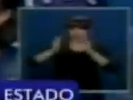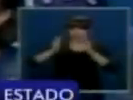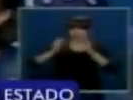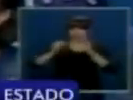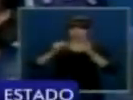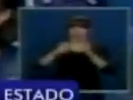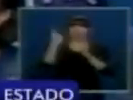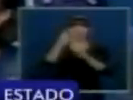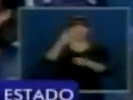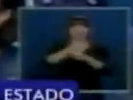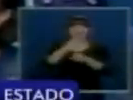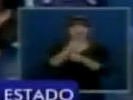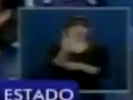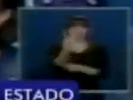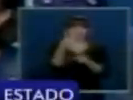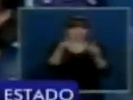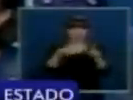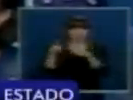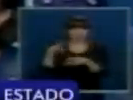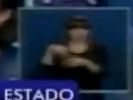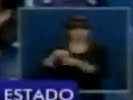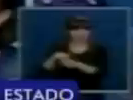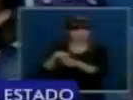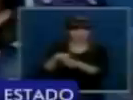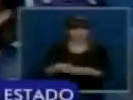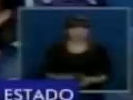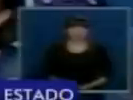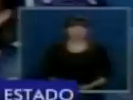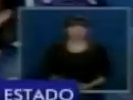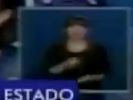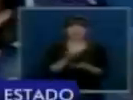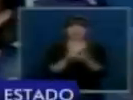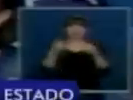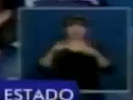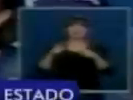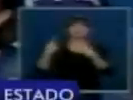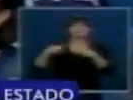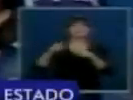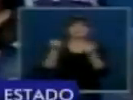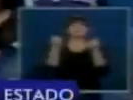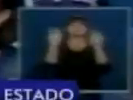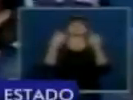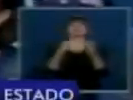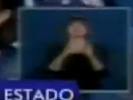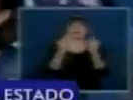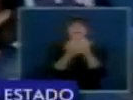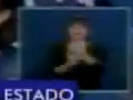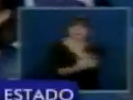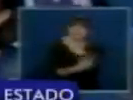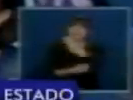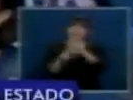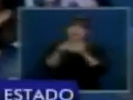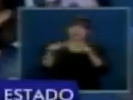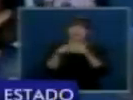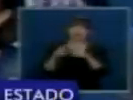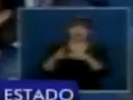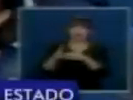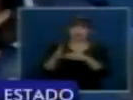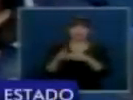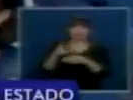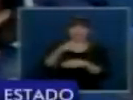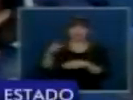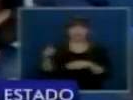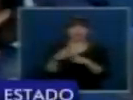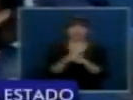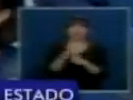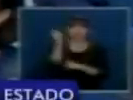solo trabajan 4 personas. Esto ocurría mientras miles de familias pobres de la zona costera de Punta Arenas y